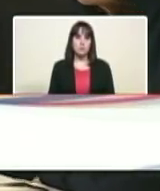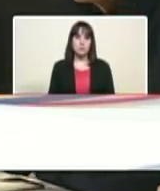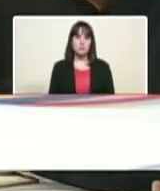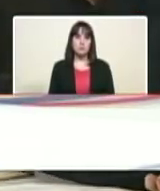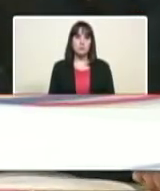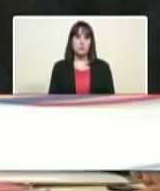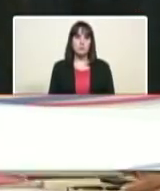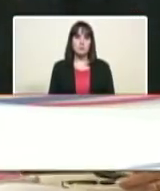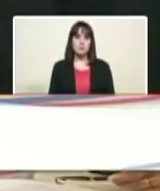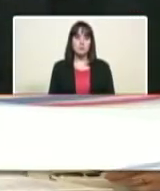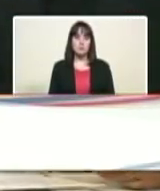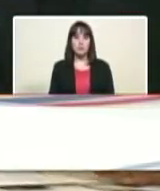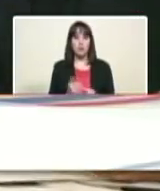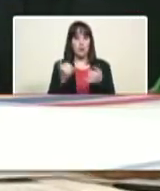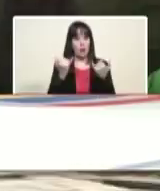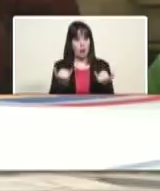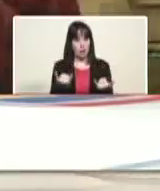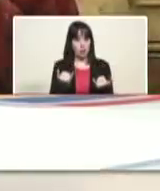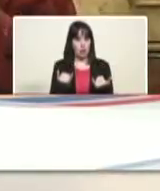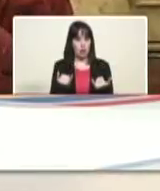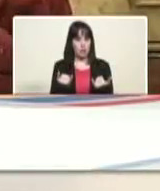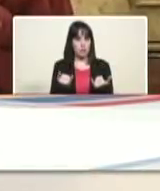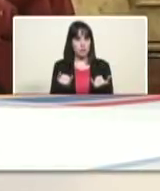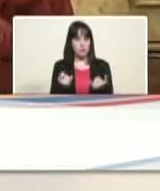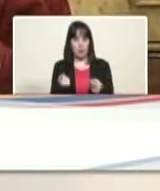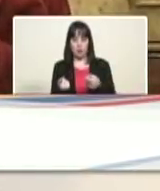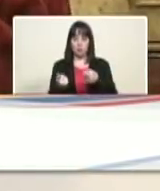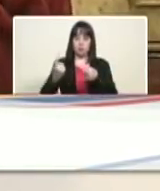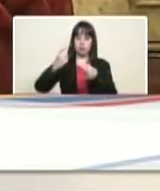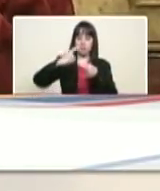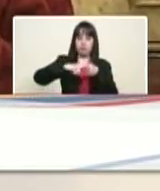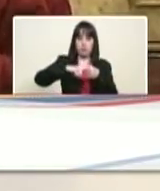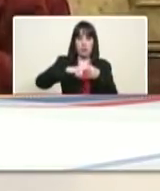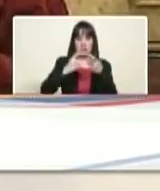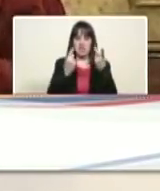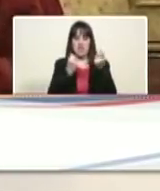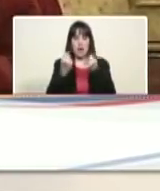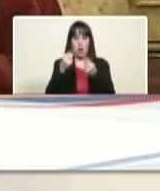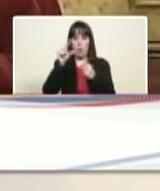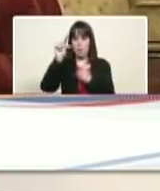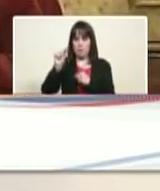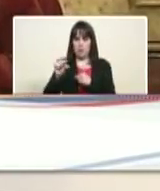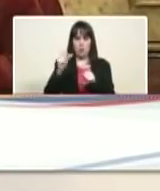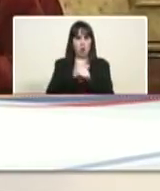He anclado el salario mínimo de los trabajadores